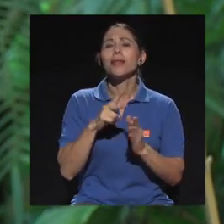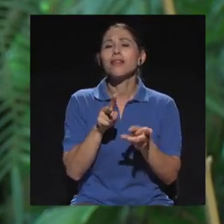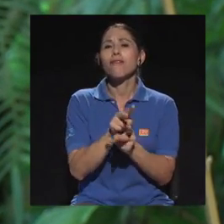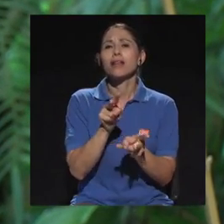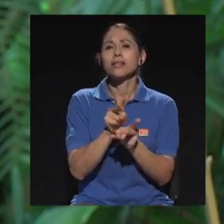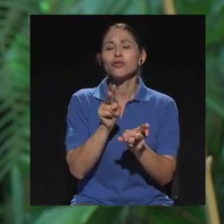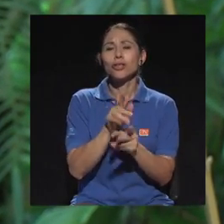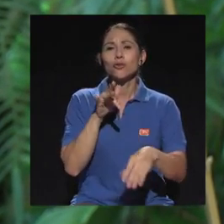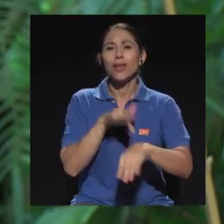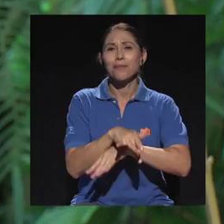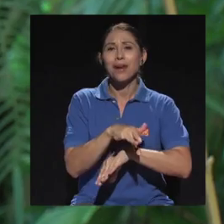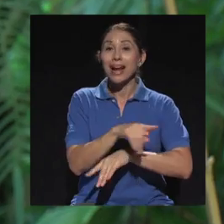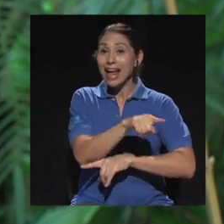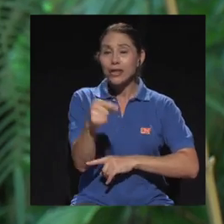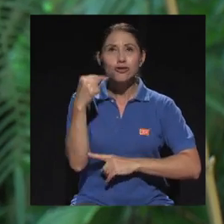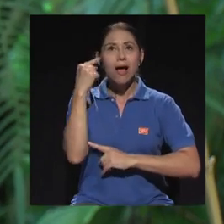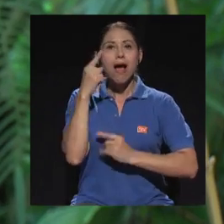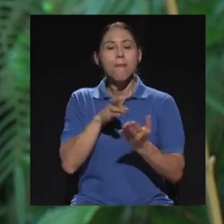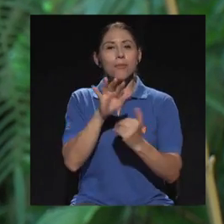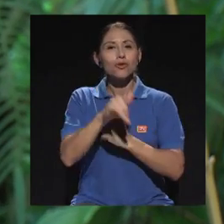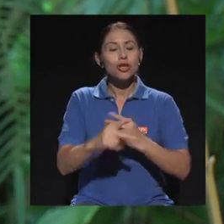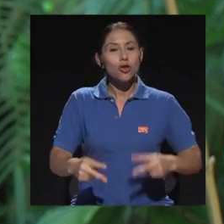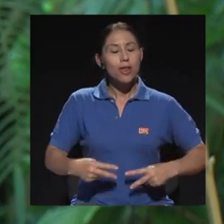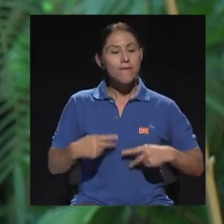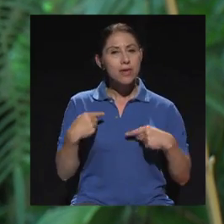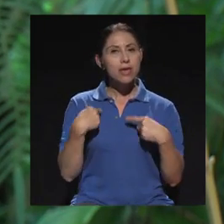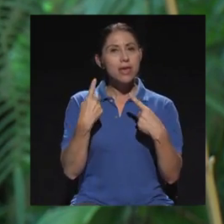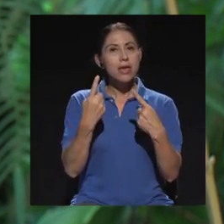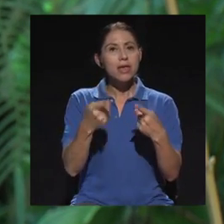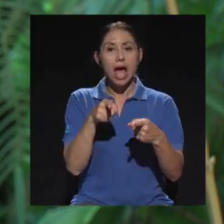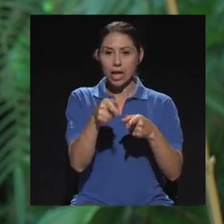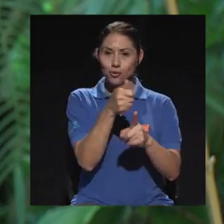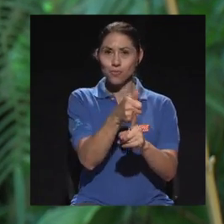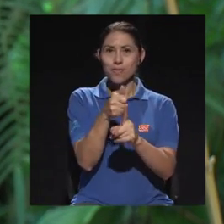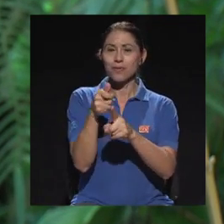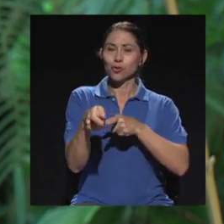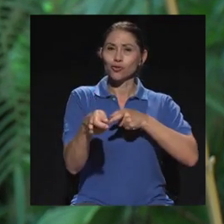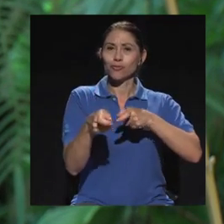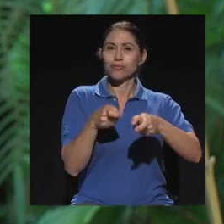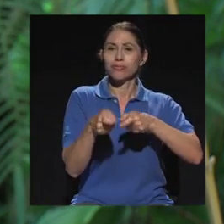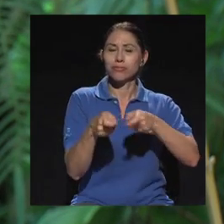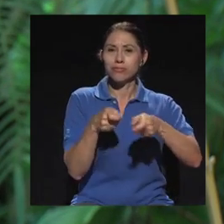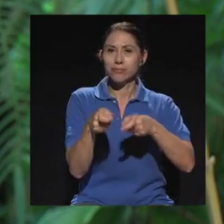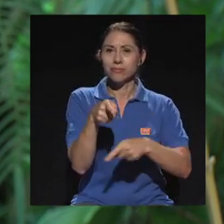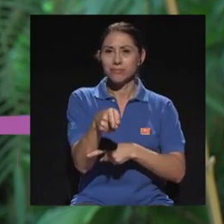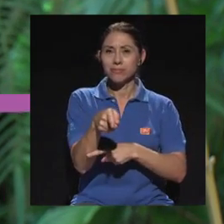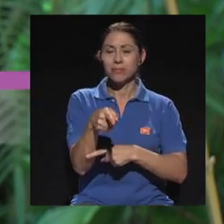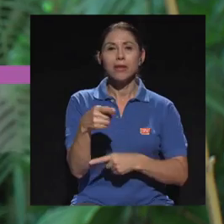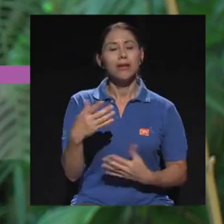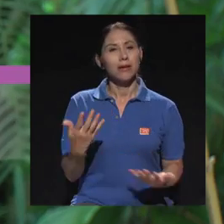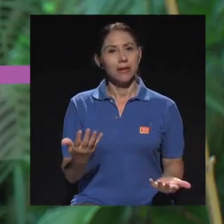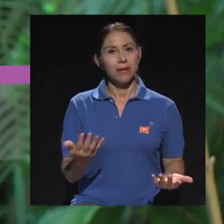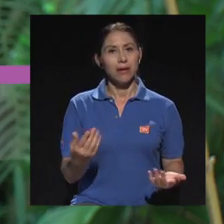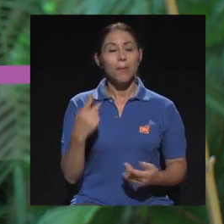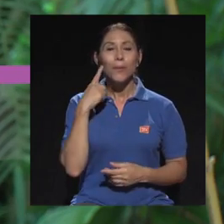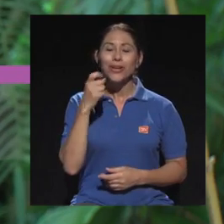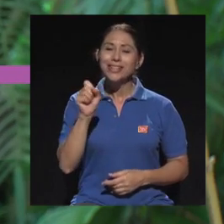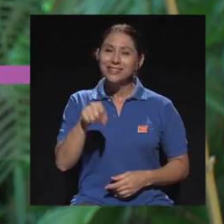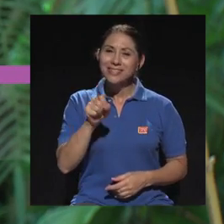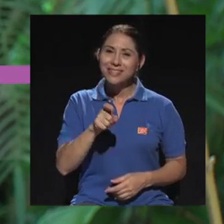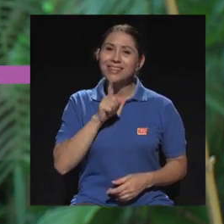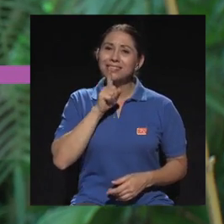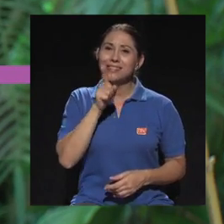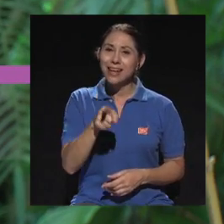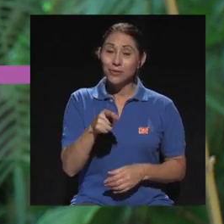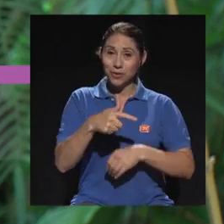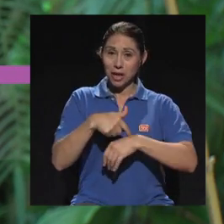temprana, ellos puedan comenzar a tener ese control incluso sobre ellos mismos. Porque sí, efectivamente